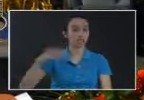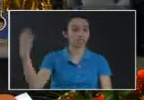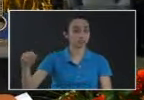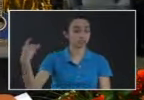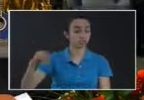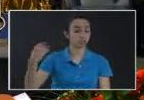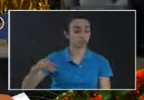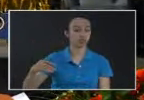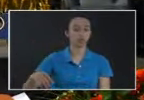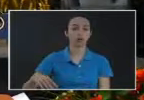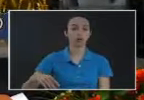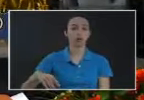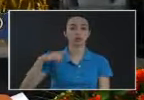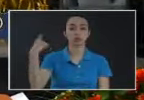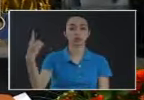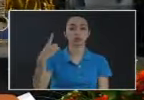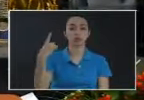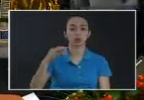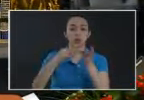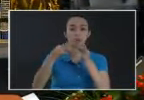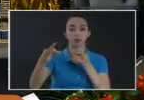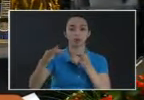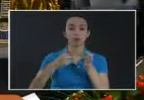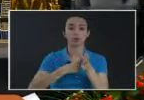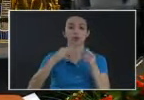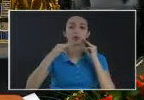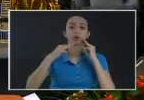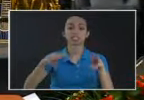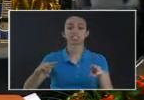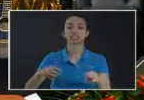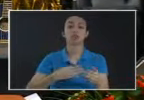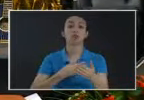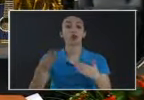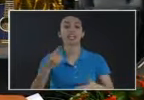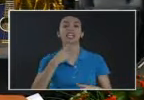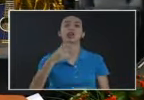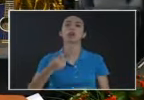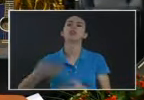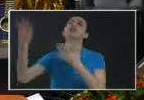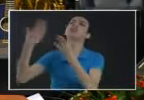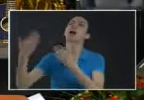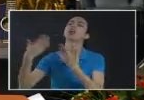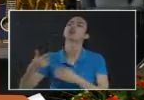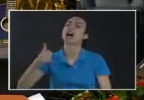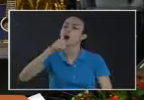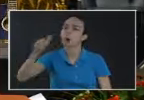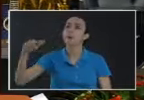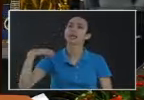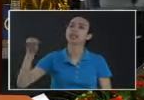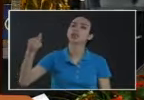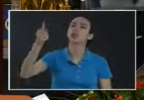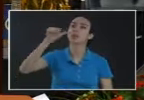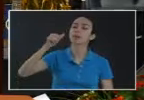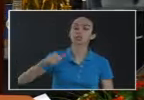Y altercó el pueblo con Moisés y dijeron: danos agua para que bebamos. Y Moisés le dijo: ¿por